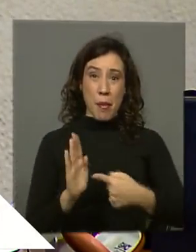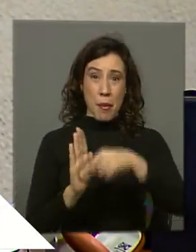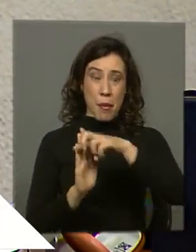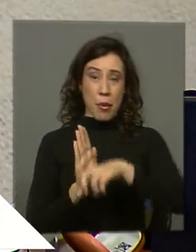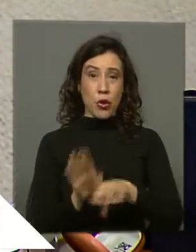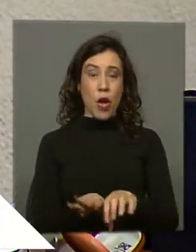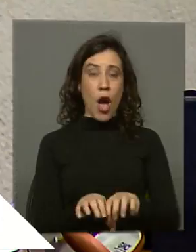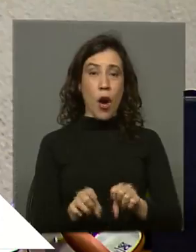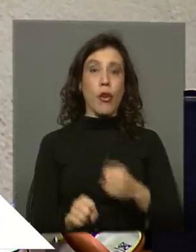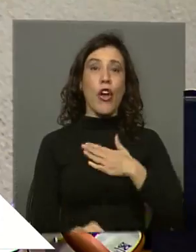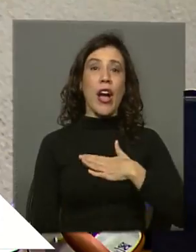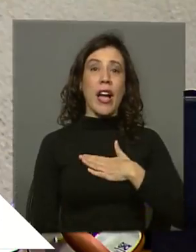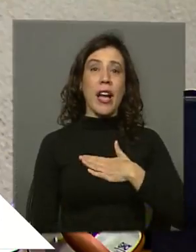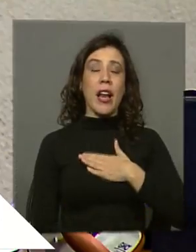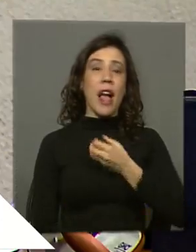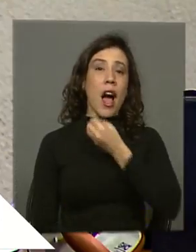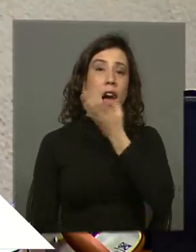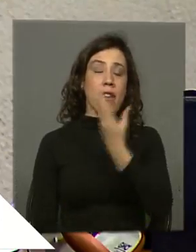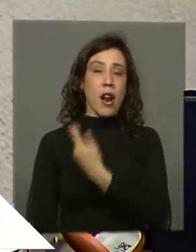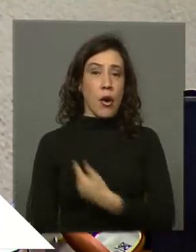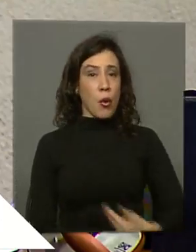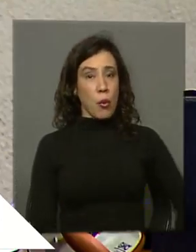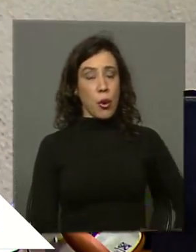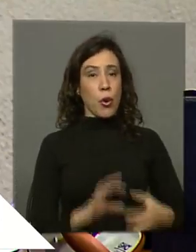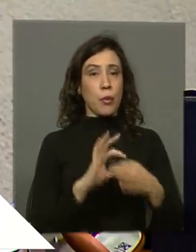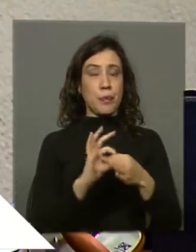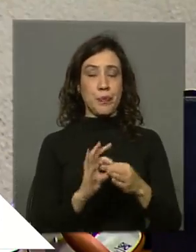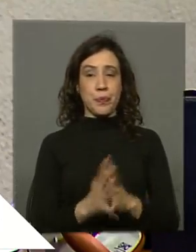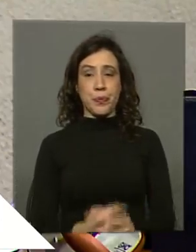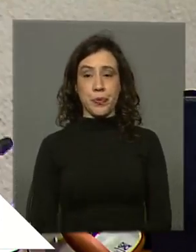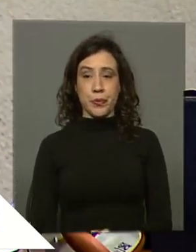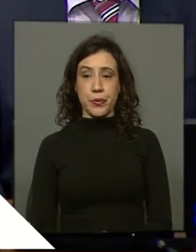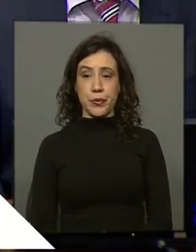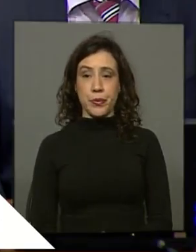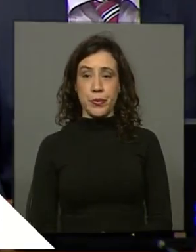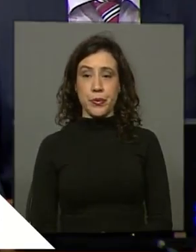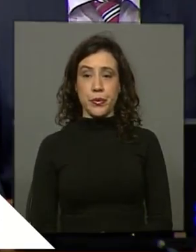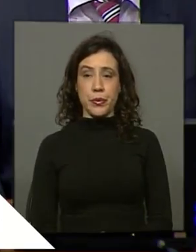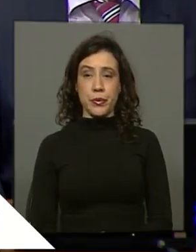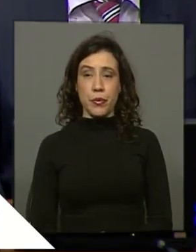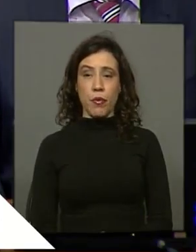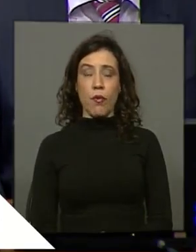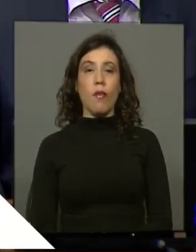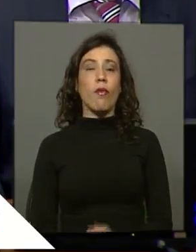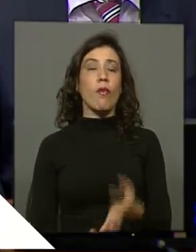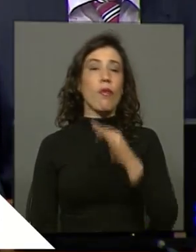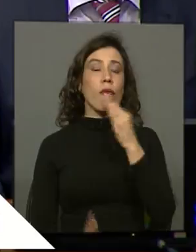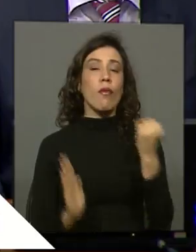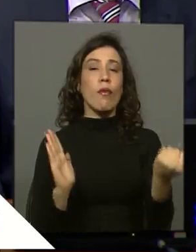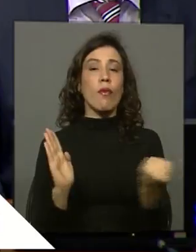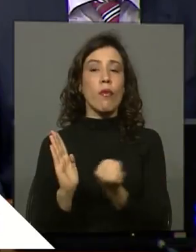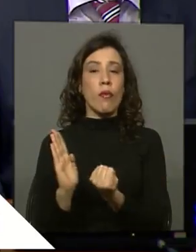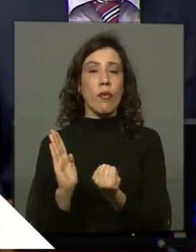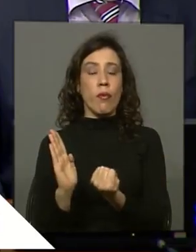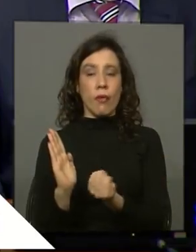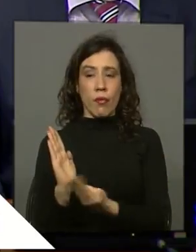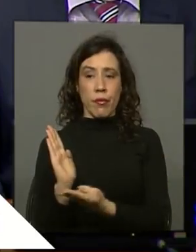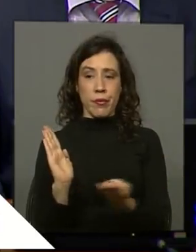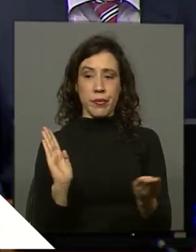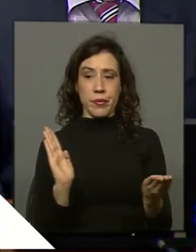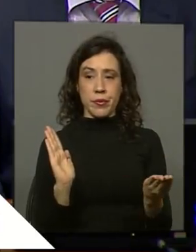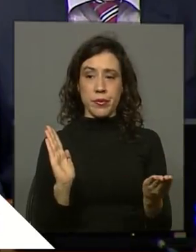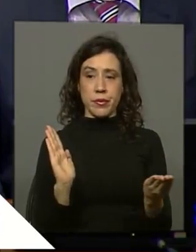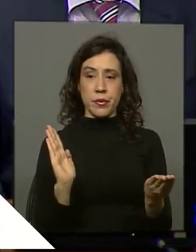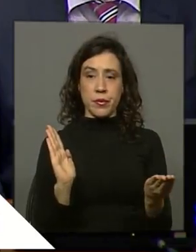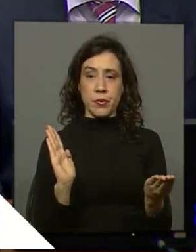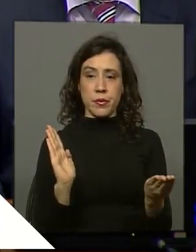de acuerdo quiere expresar al ejecutivo gracias presidente gracias diputada para hablar en contra ofrezco la palabra para